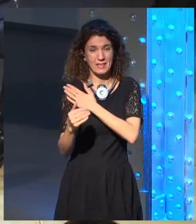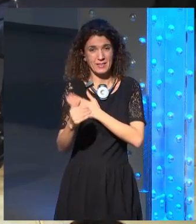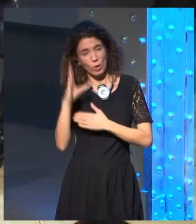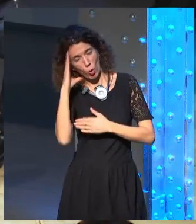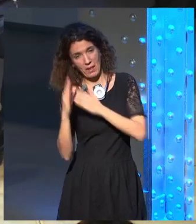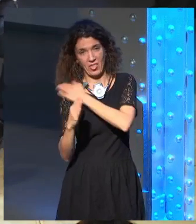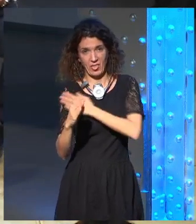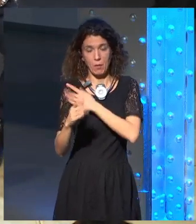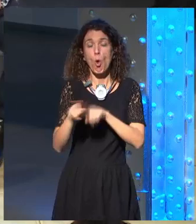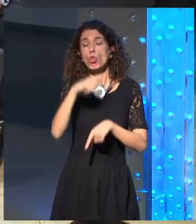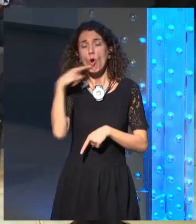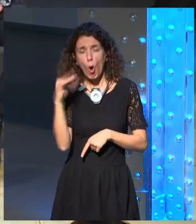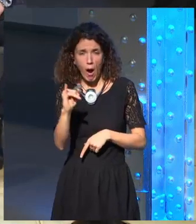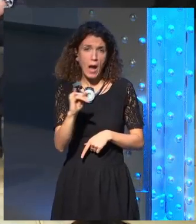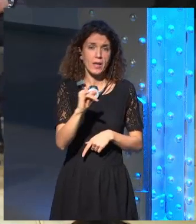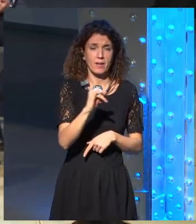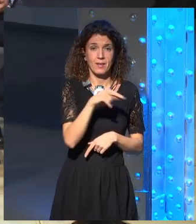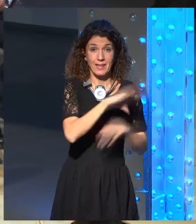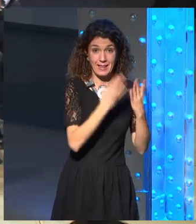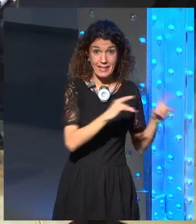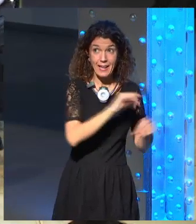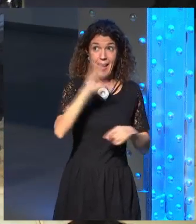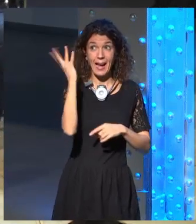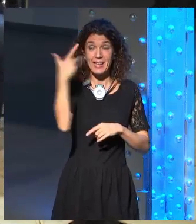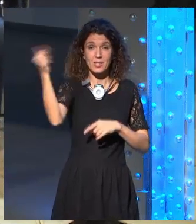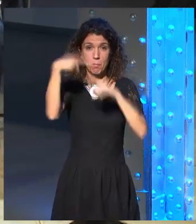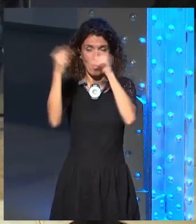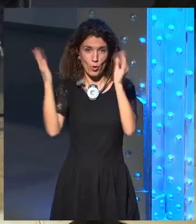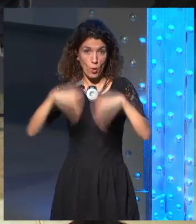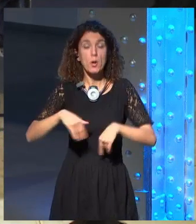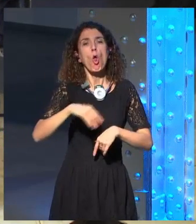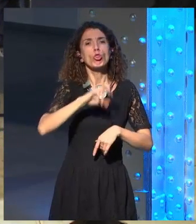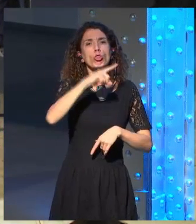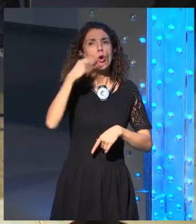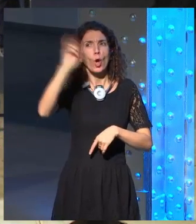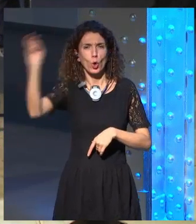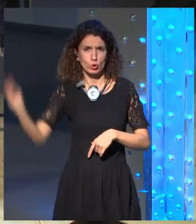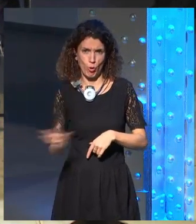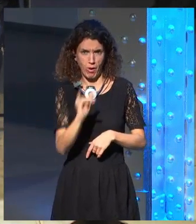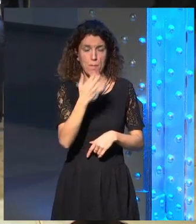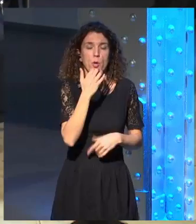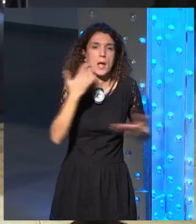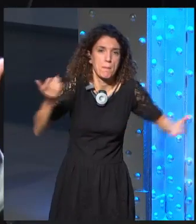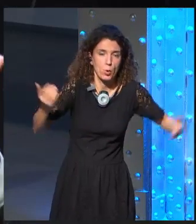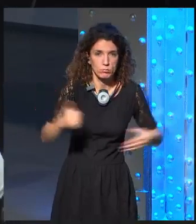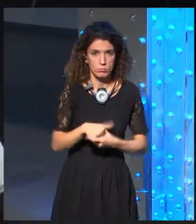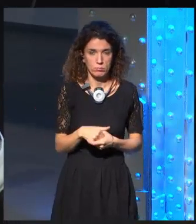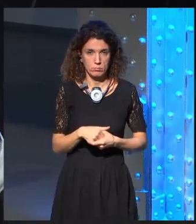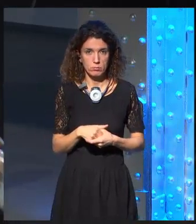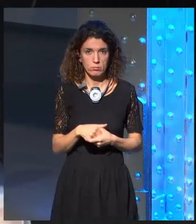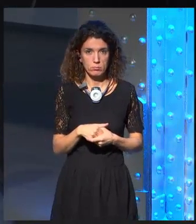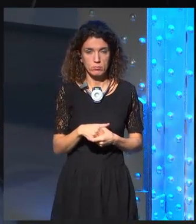el hombro, entonces puedo tener dolor de hombros y demás. Entonces esto en el espacio no lo tenemos, pero podemos tener otros dolores. Por ejemplo,